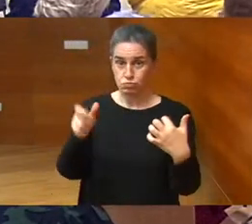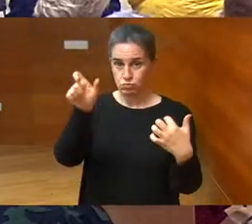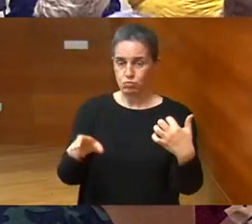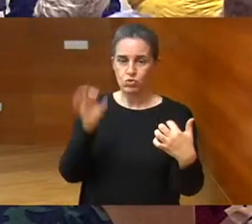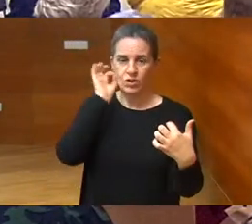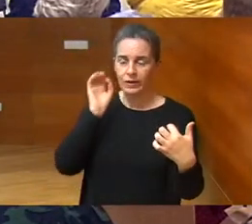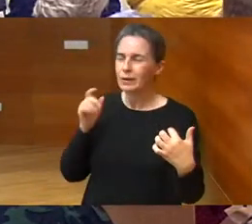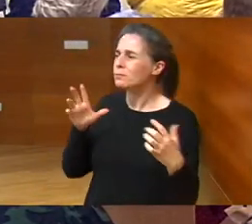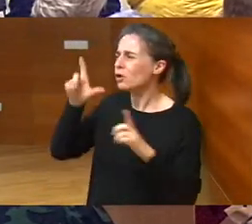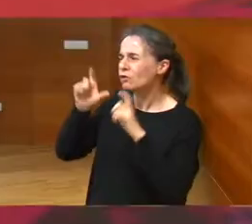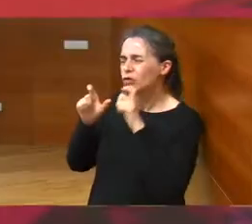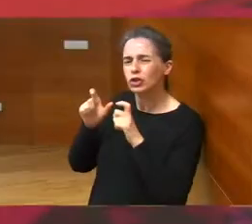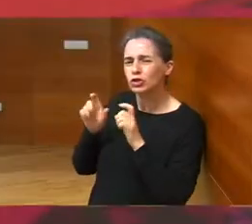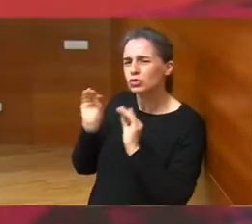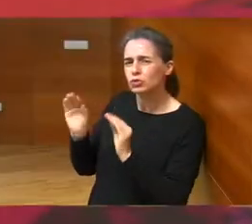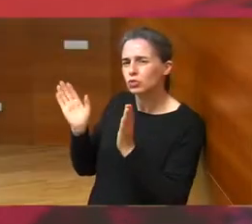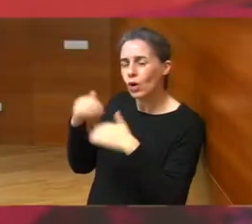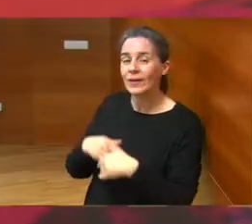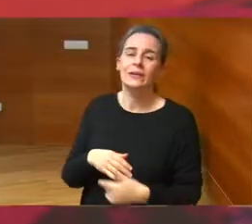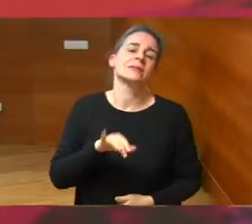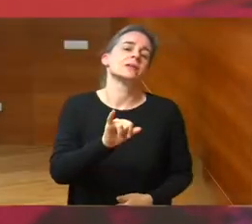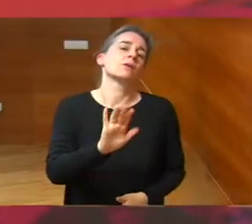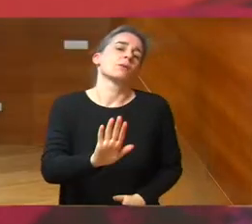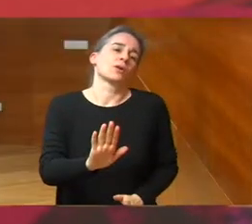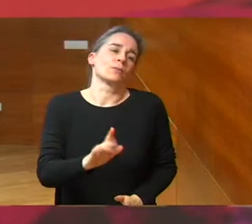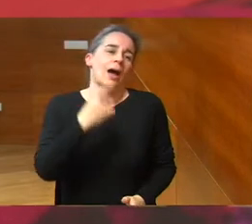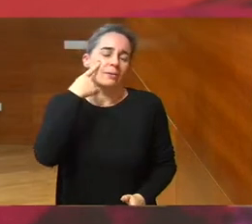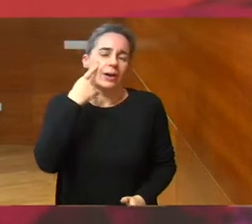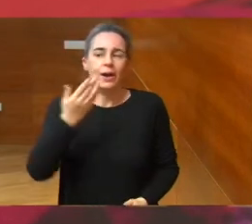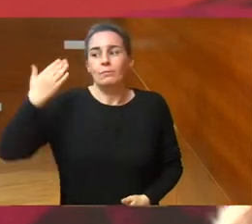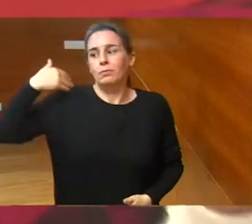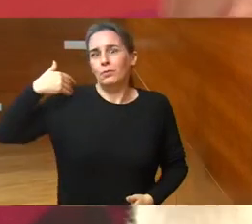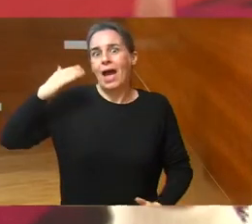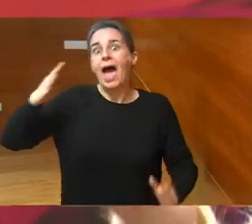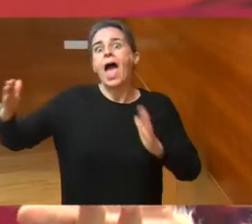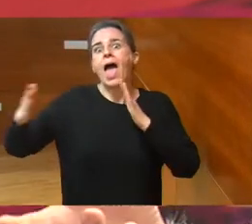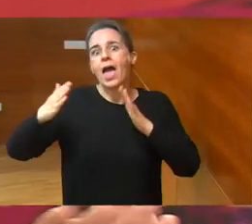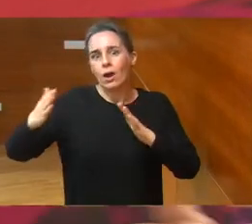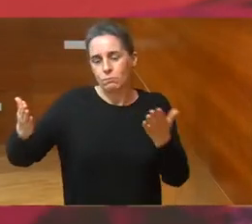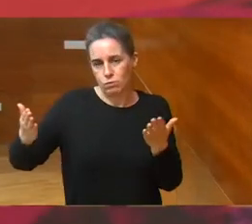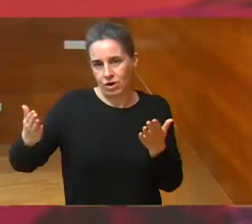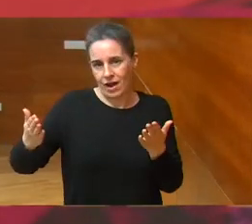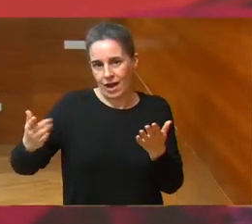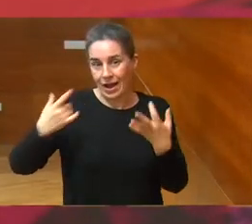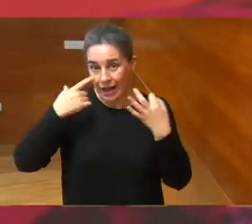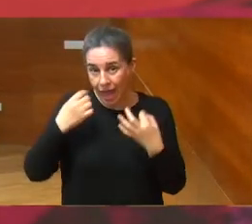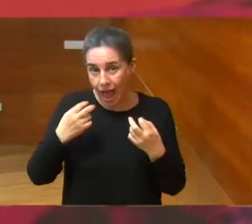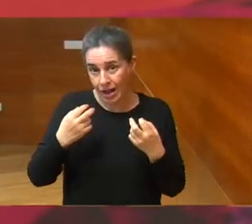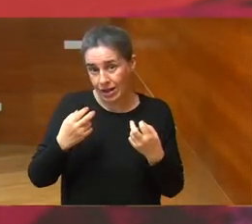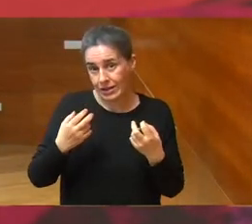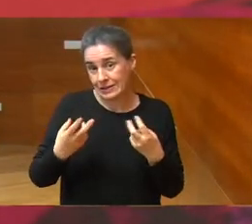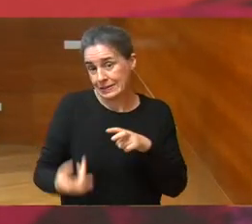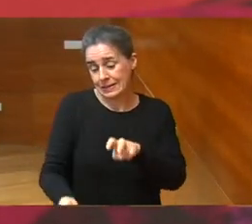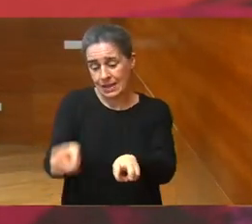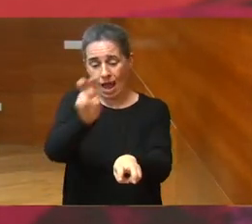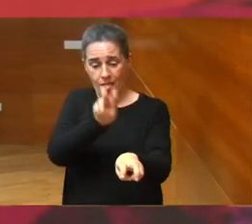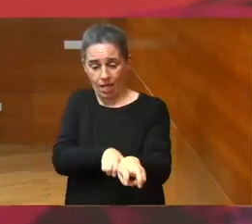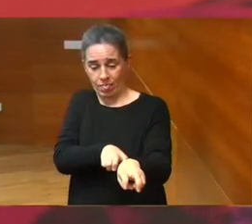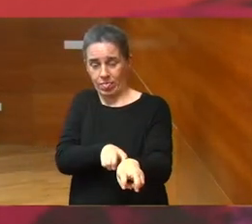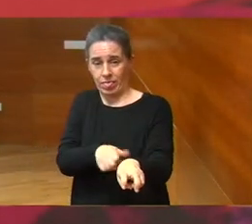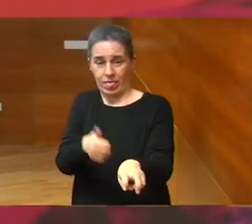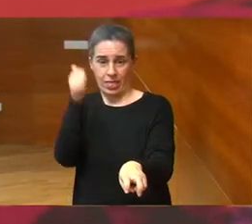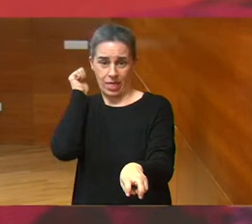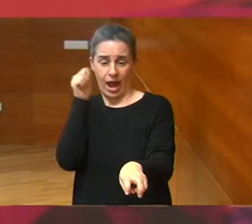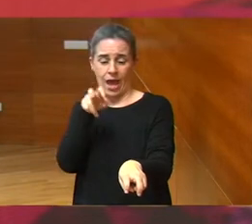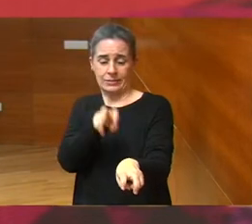Bueno pero es que en aquella época o qué se digo es que fotos iban detrás de piñeiro entiende esa